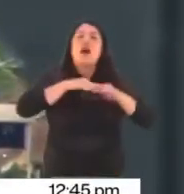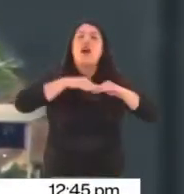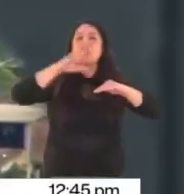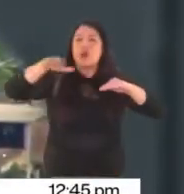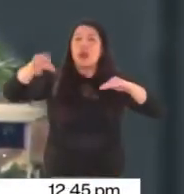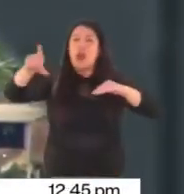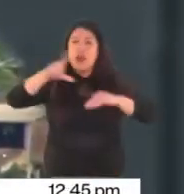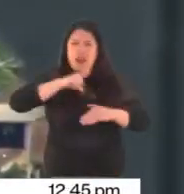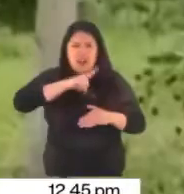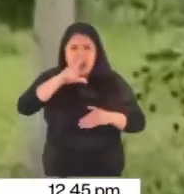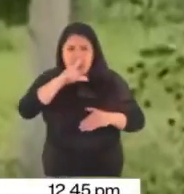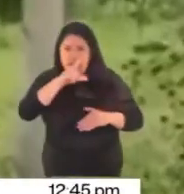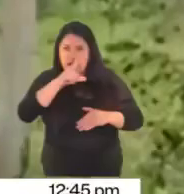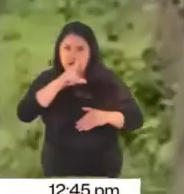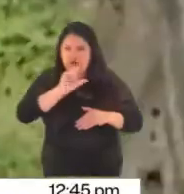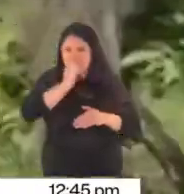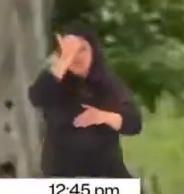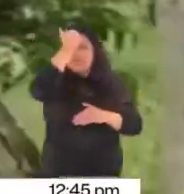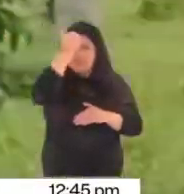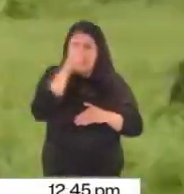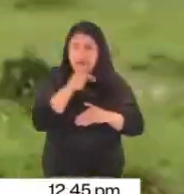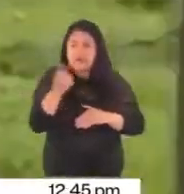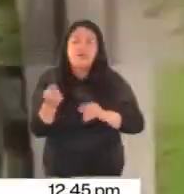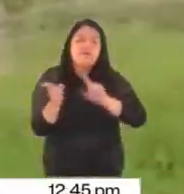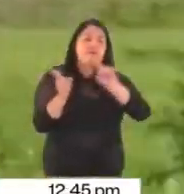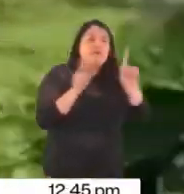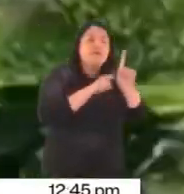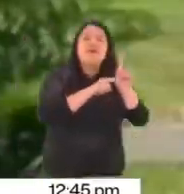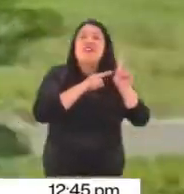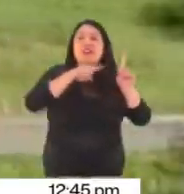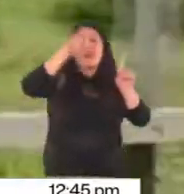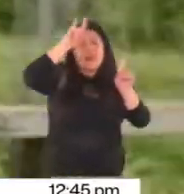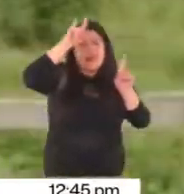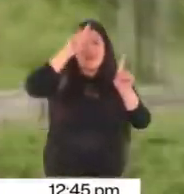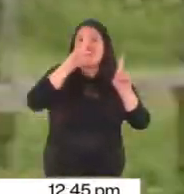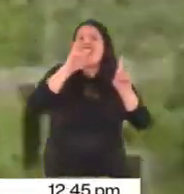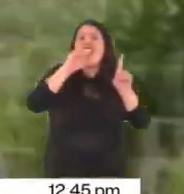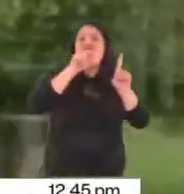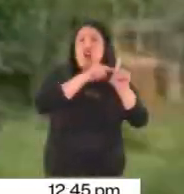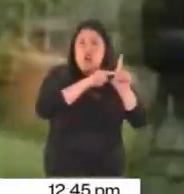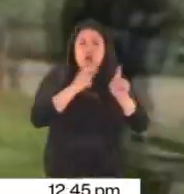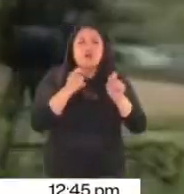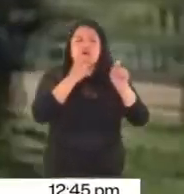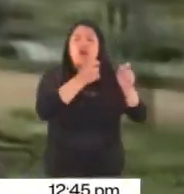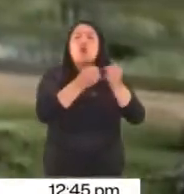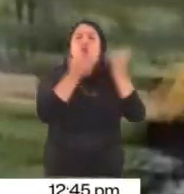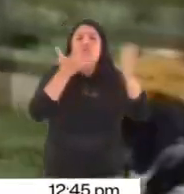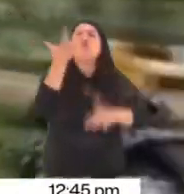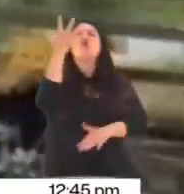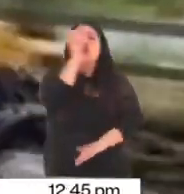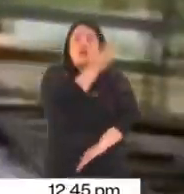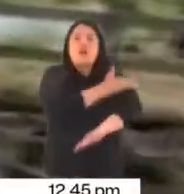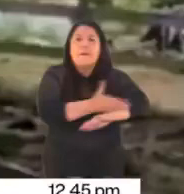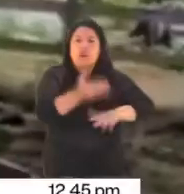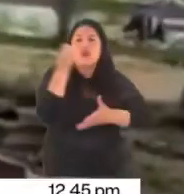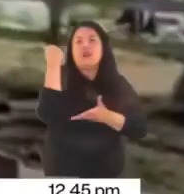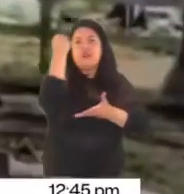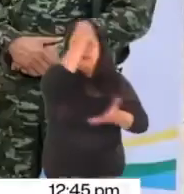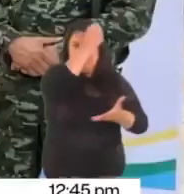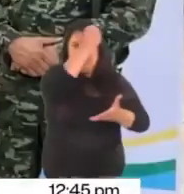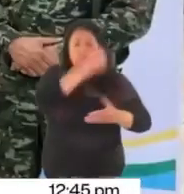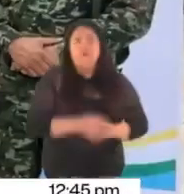del Clan del Oriente. Por alias El Diablo, cabecilla de El Mesa, ofrecen también 50 millones de pesos de